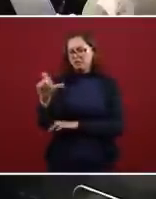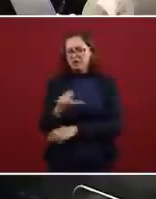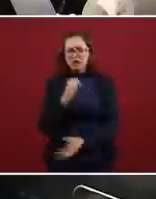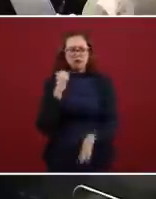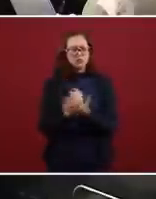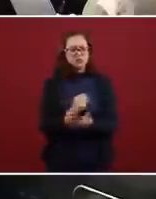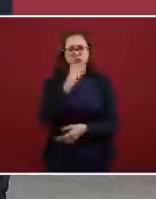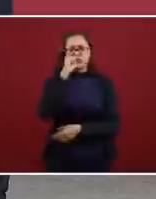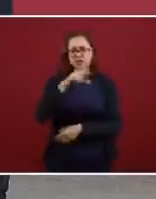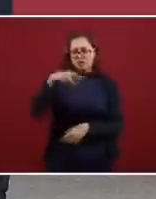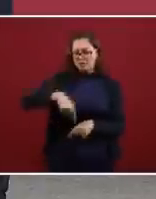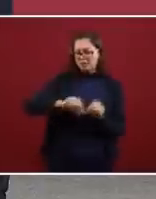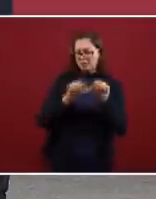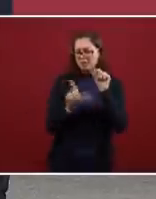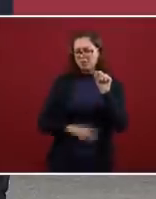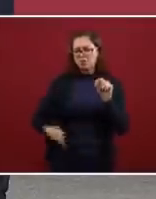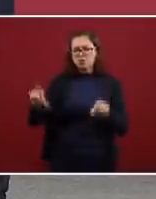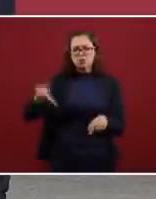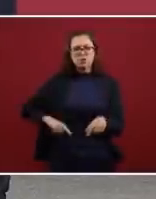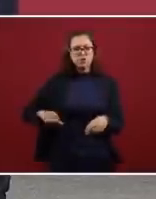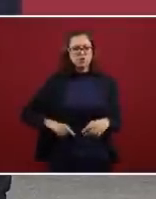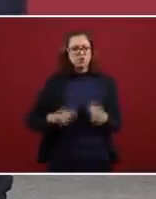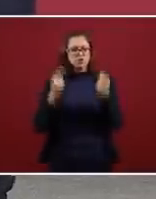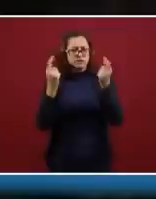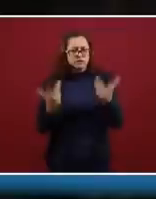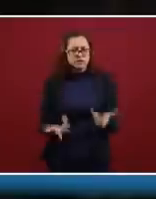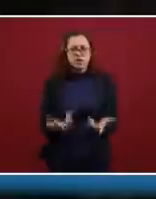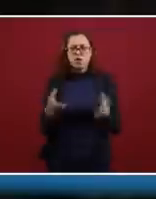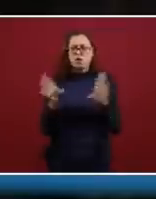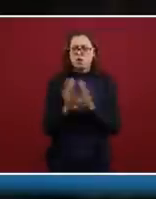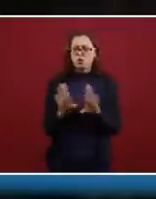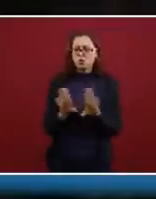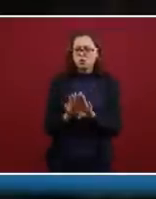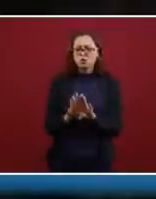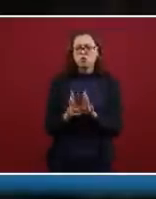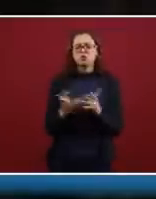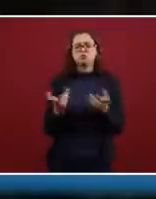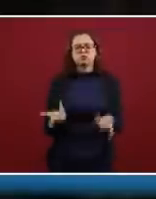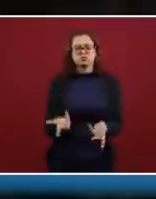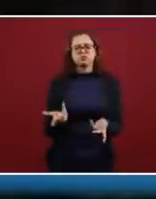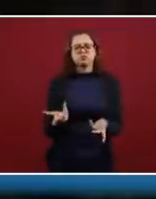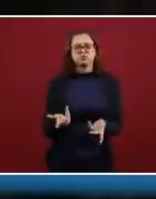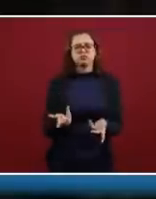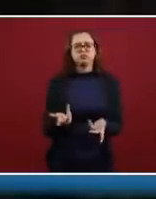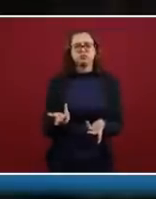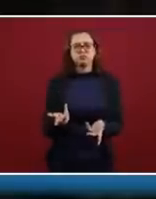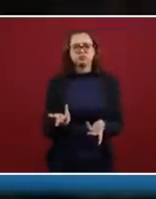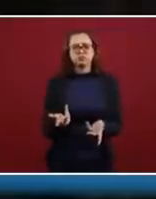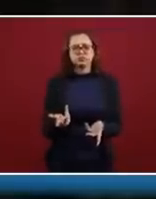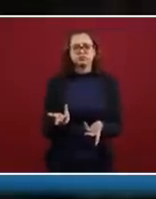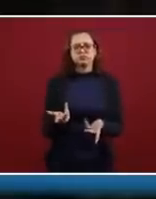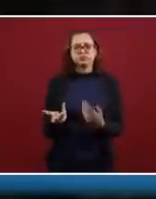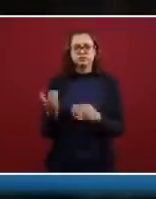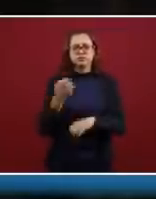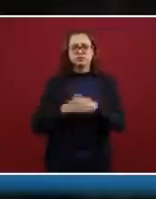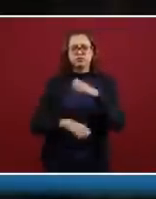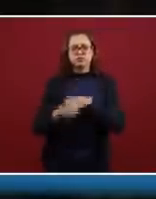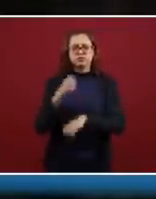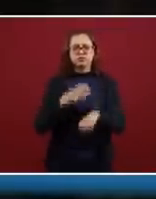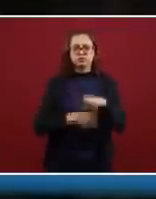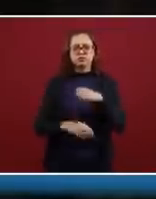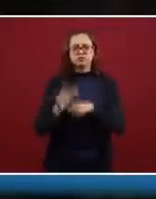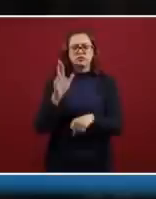va a ser este gobierno como puede financiarse a los que a los empresarios